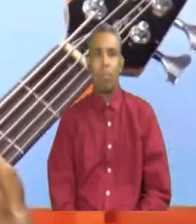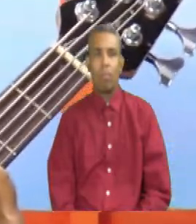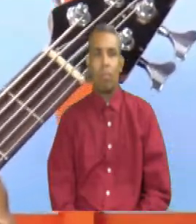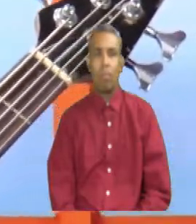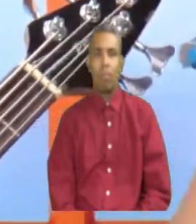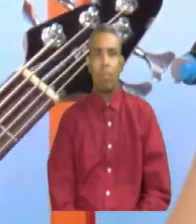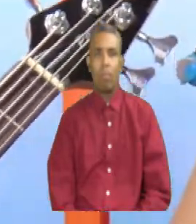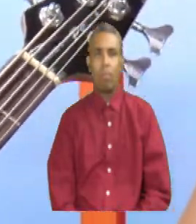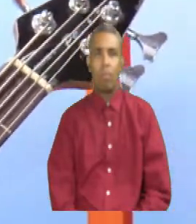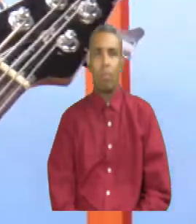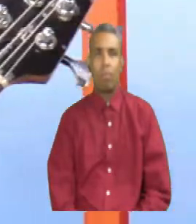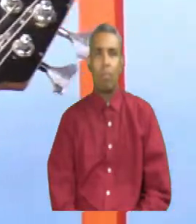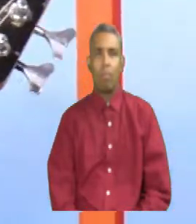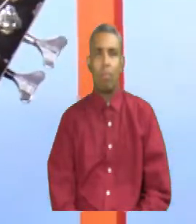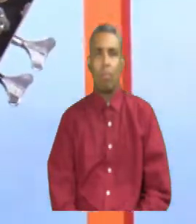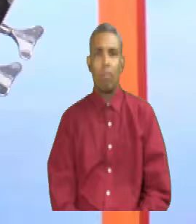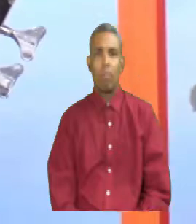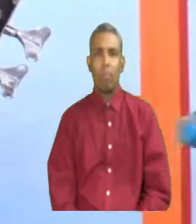mí, si somos